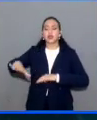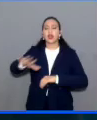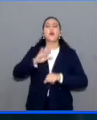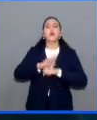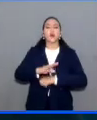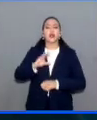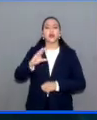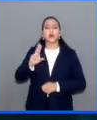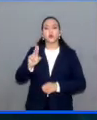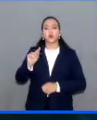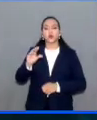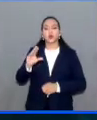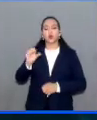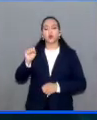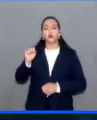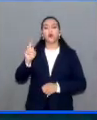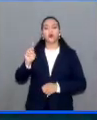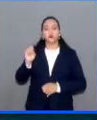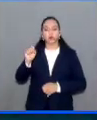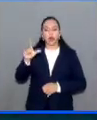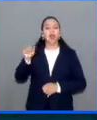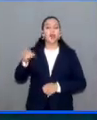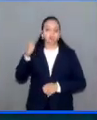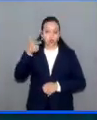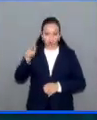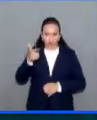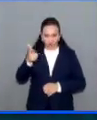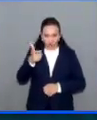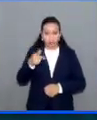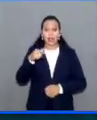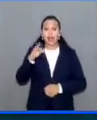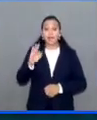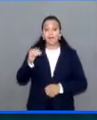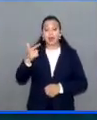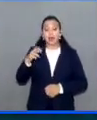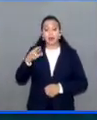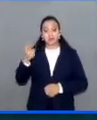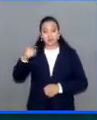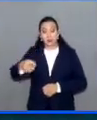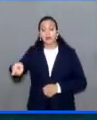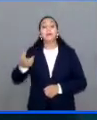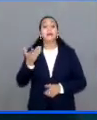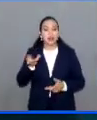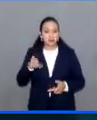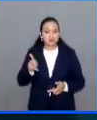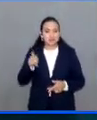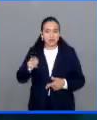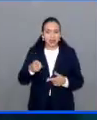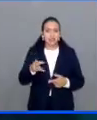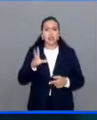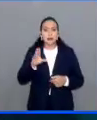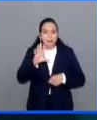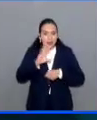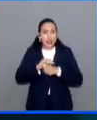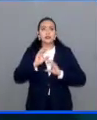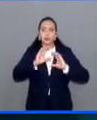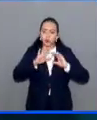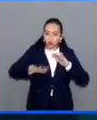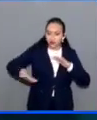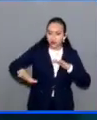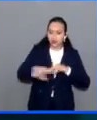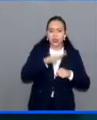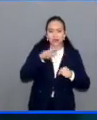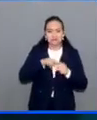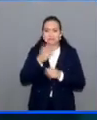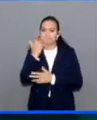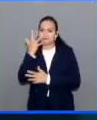Guanajuato, ordenado por la FGR, ya que no cuenta con autorización de impacto ambiental ni un estudio técnico para